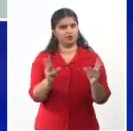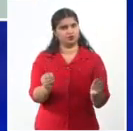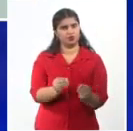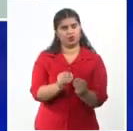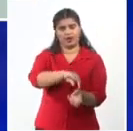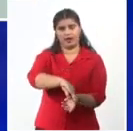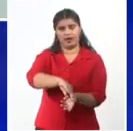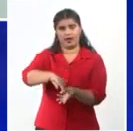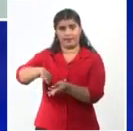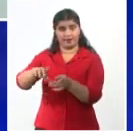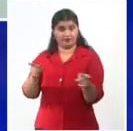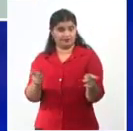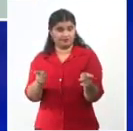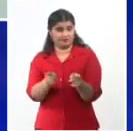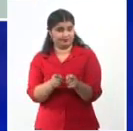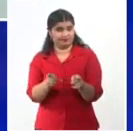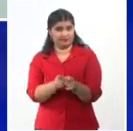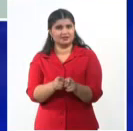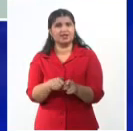aplicado